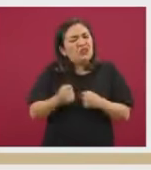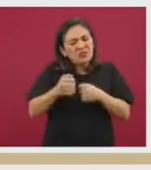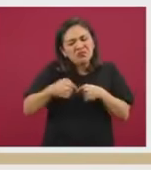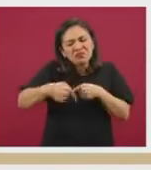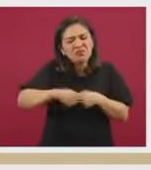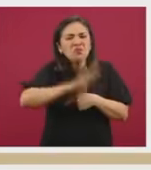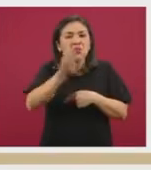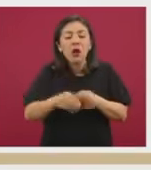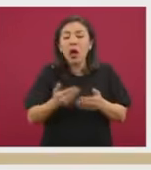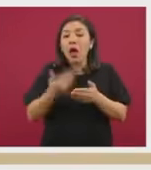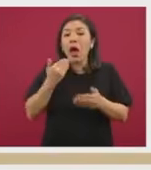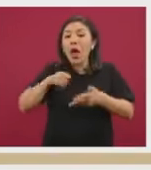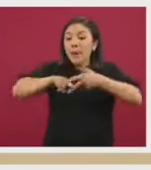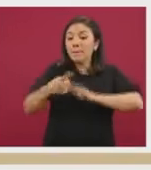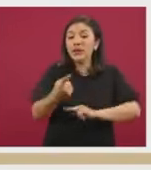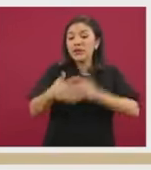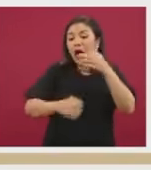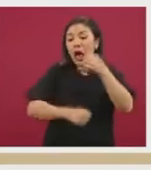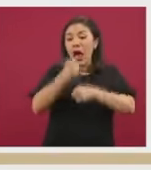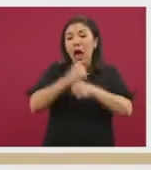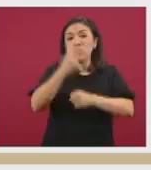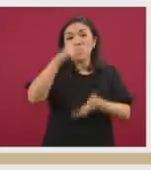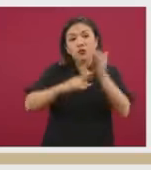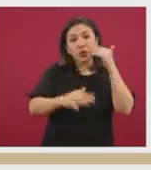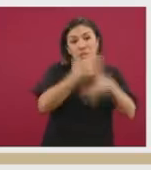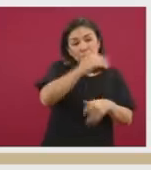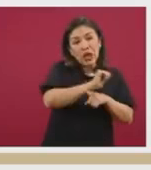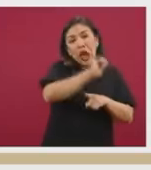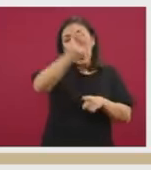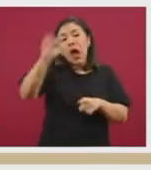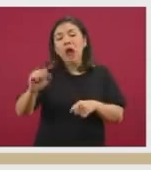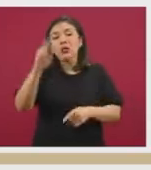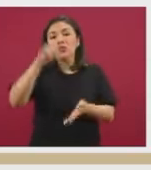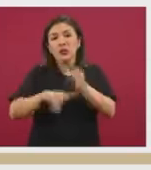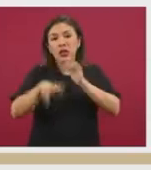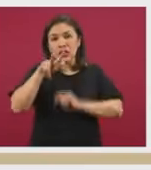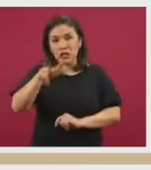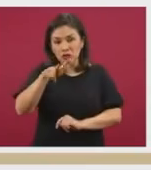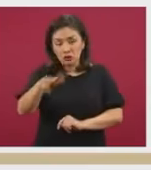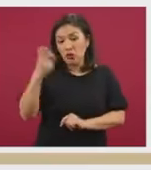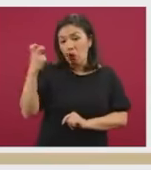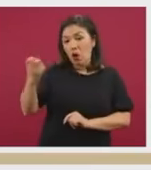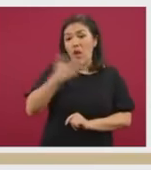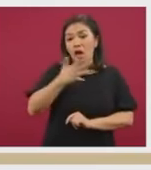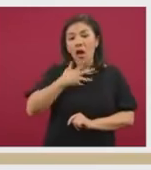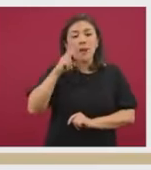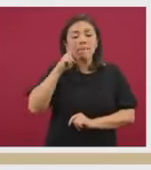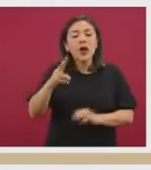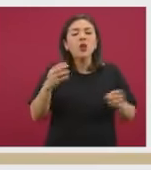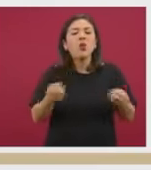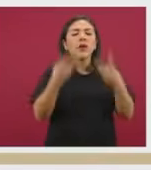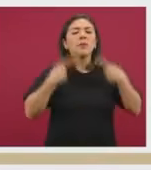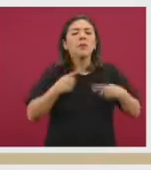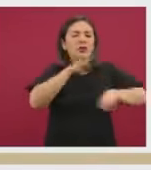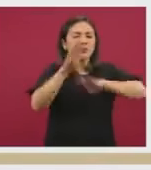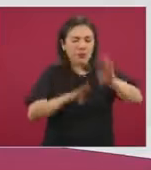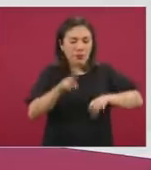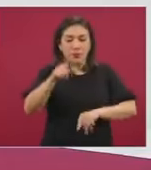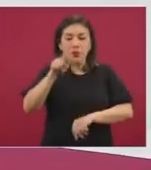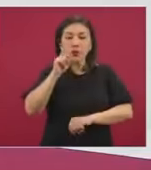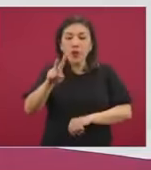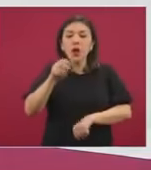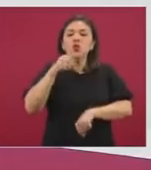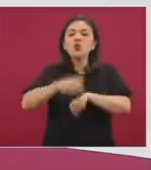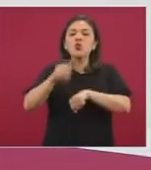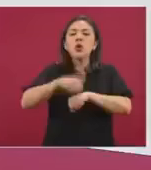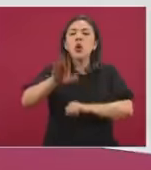últimos, desde el 2015 al 2018, en donde tenemos estas muertes. Si tomamos el percentil